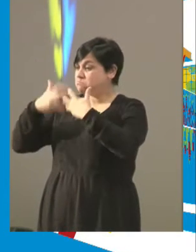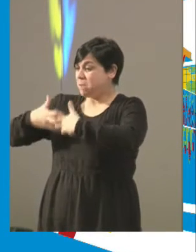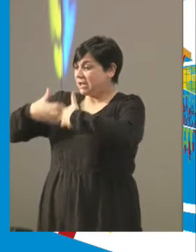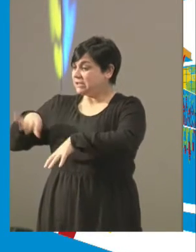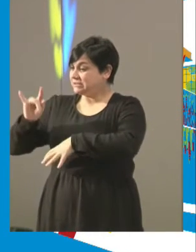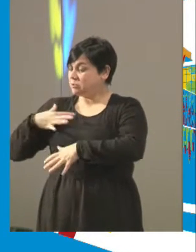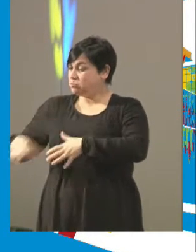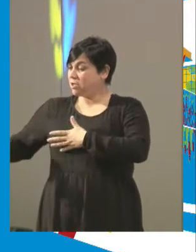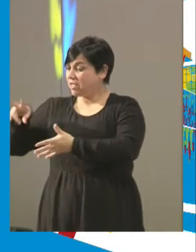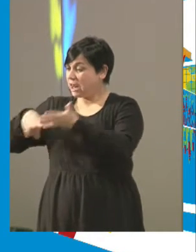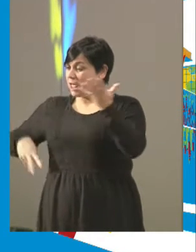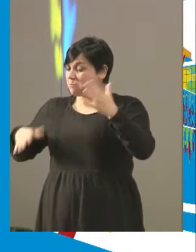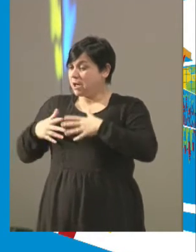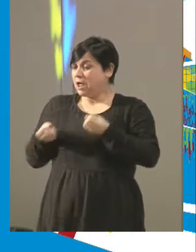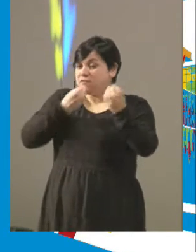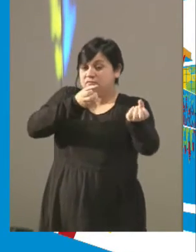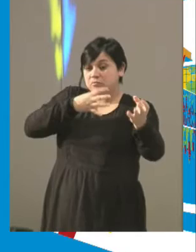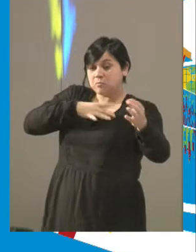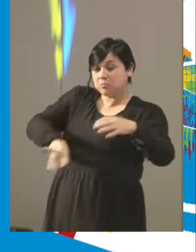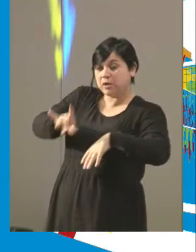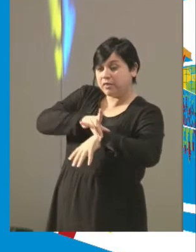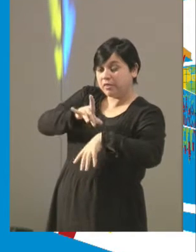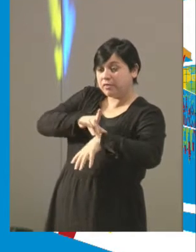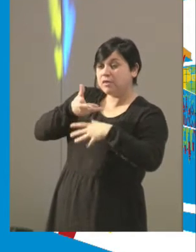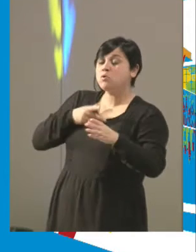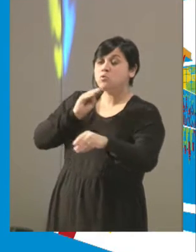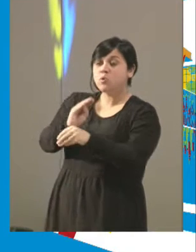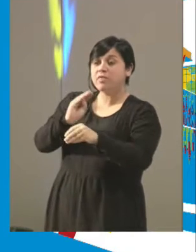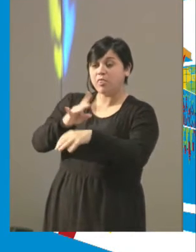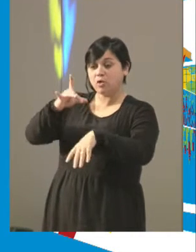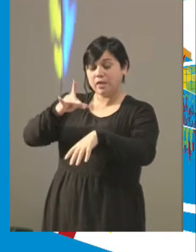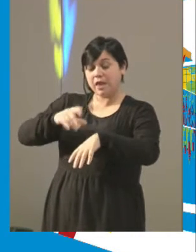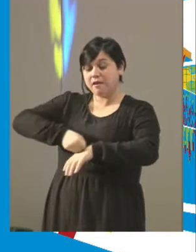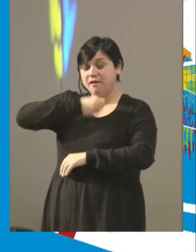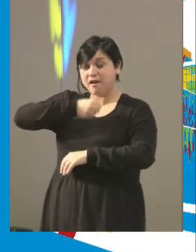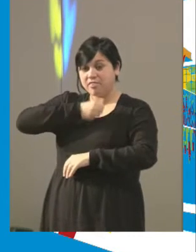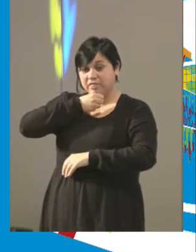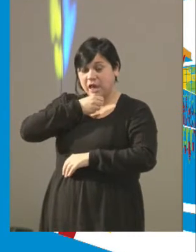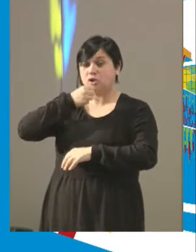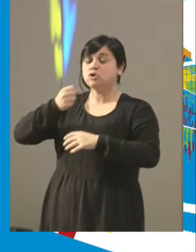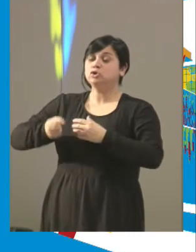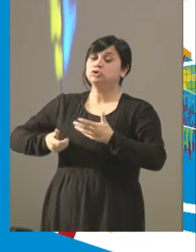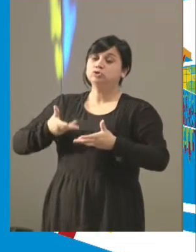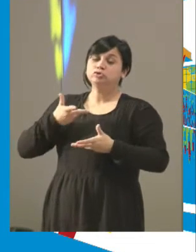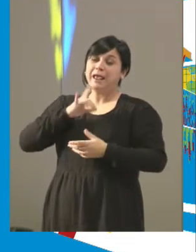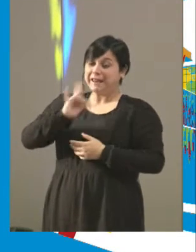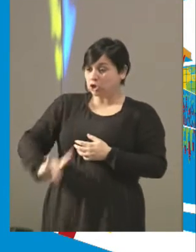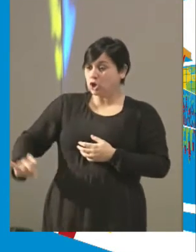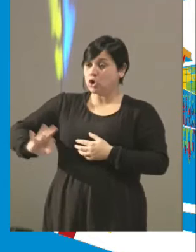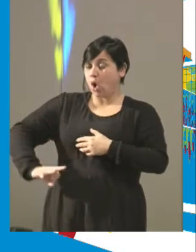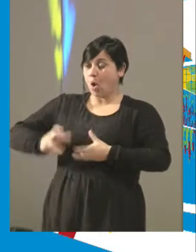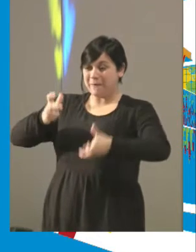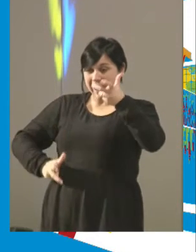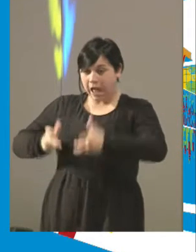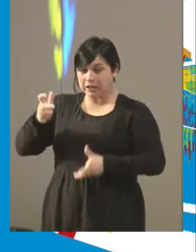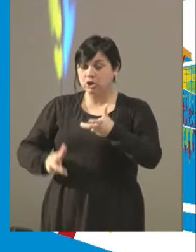sí. Para el cuidado de ancianos, tanto a nivel informático como a nivel mecánico y electrónico. En cuanto a